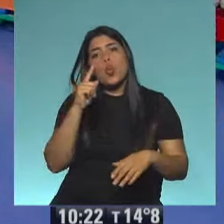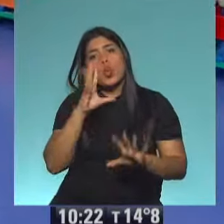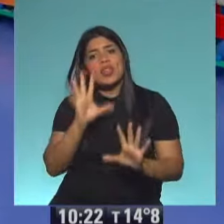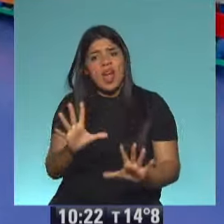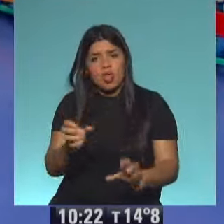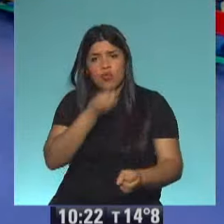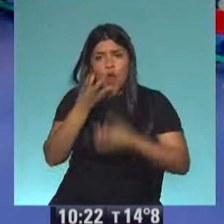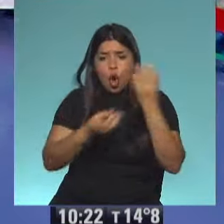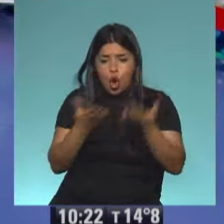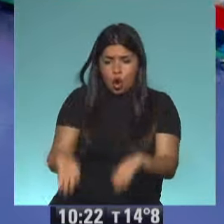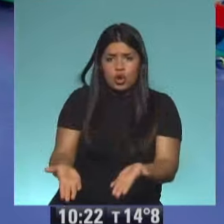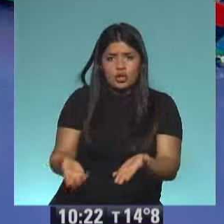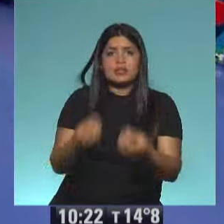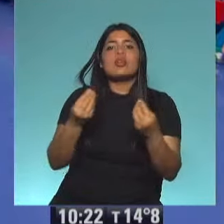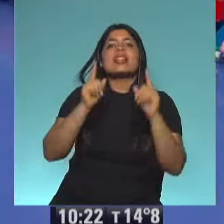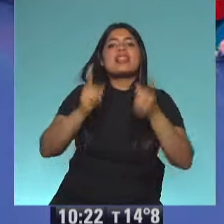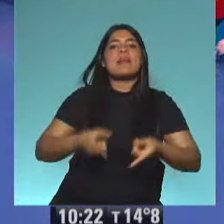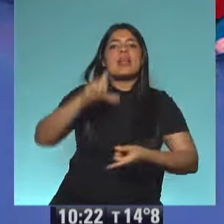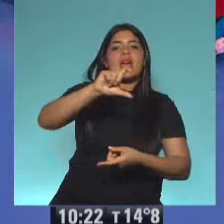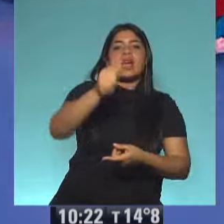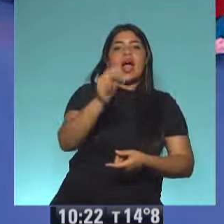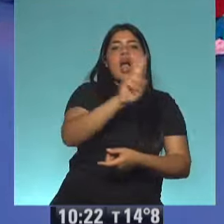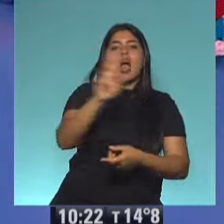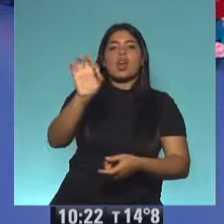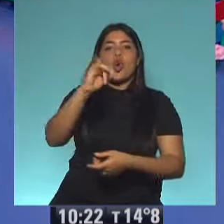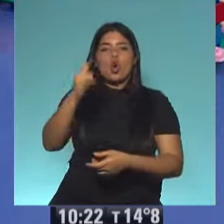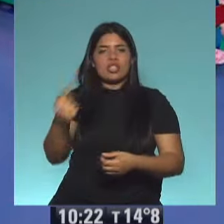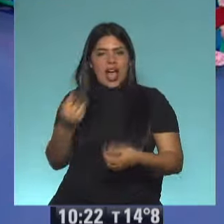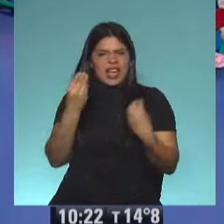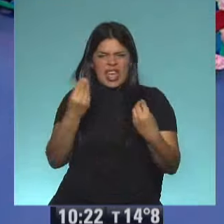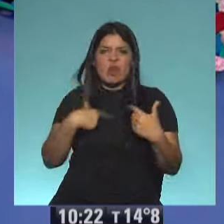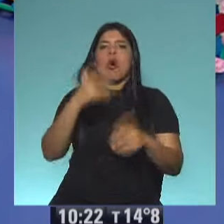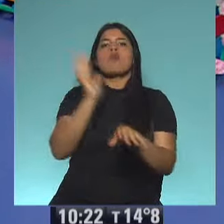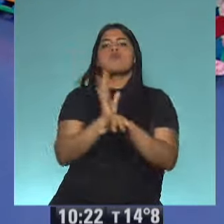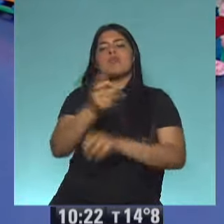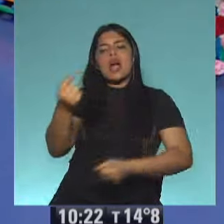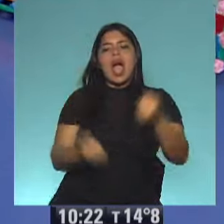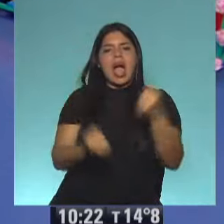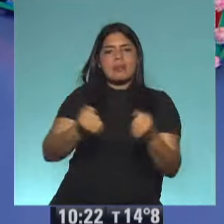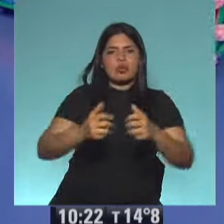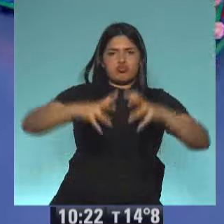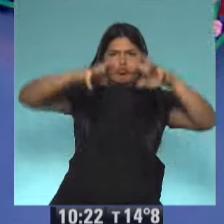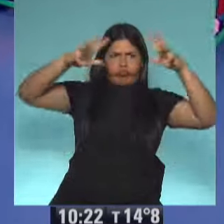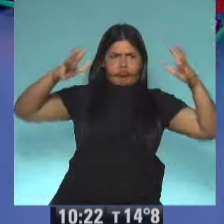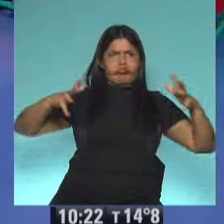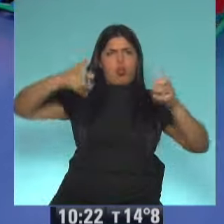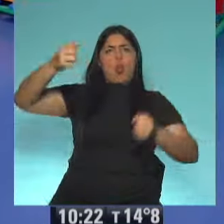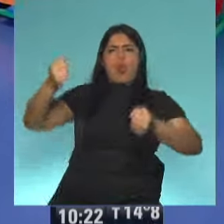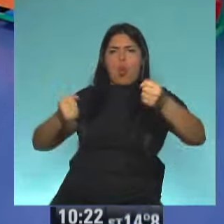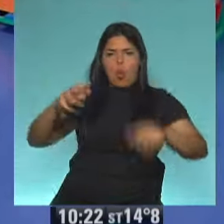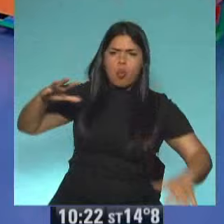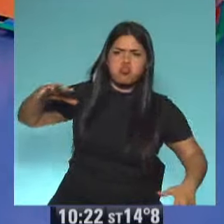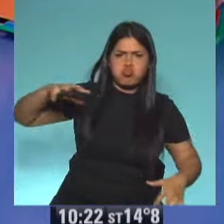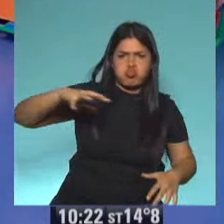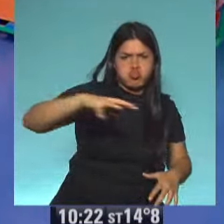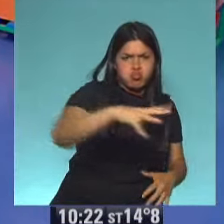las flores para la carroza. Porque vamos a armar la foto de la foto. Hagamos la foto de la foto con una carroza bien de carnaval. Carroza, ¿sí? De carnaval.